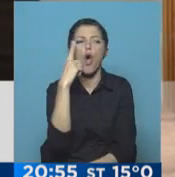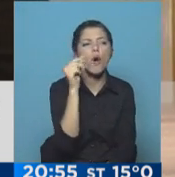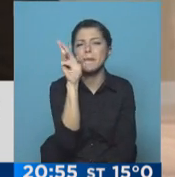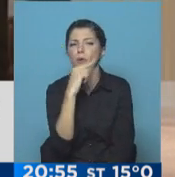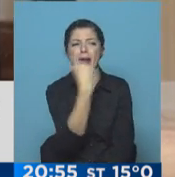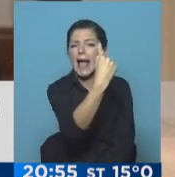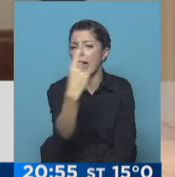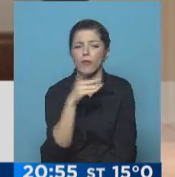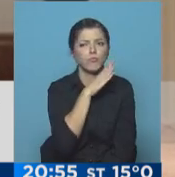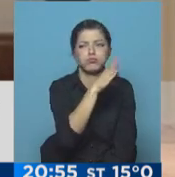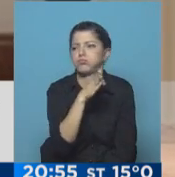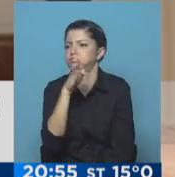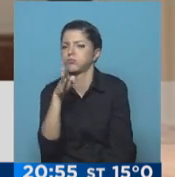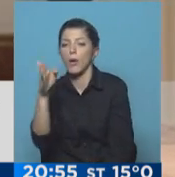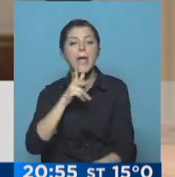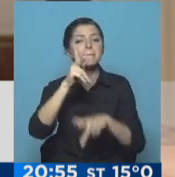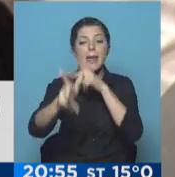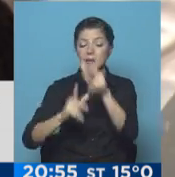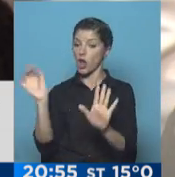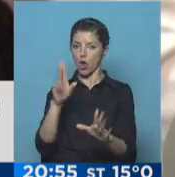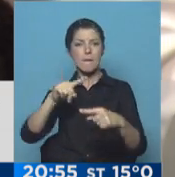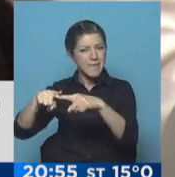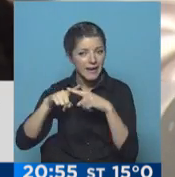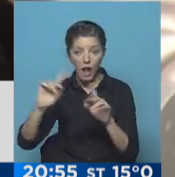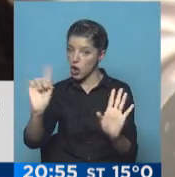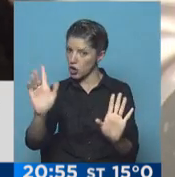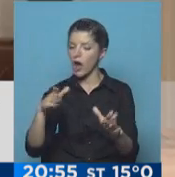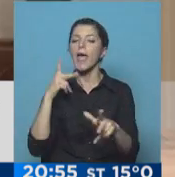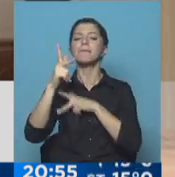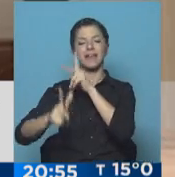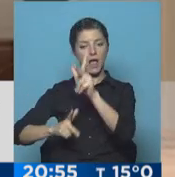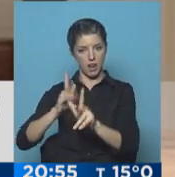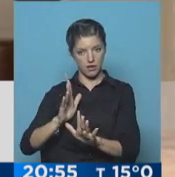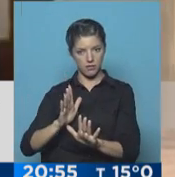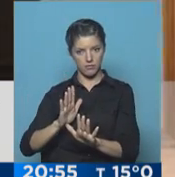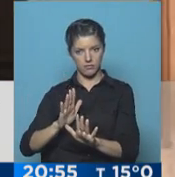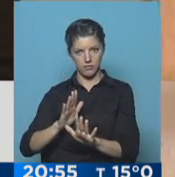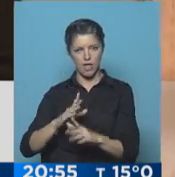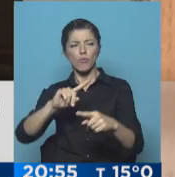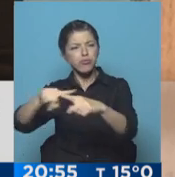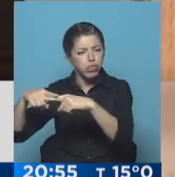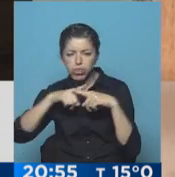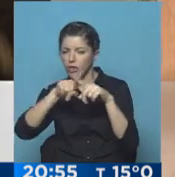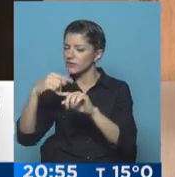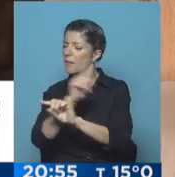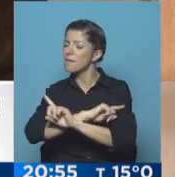mujer, para explicar, no para pelear, no para discutir. Y si te contestan mal,